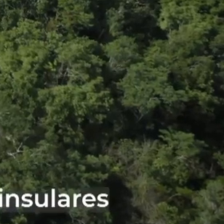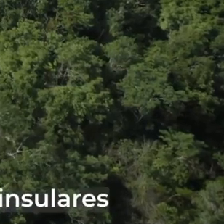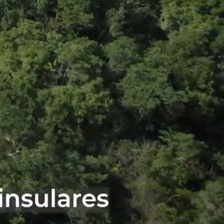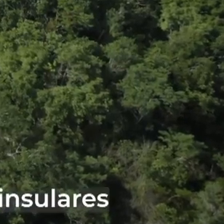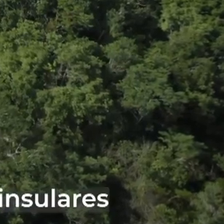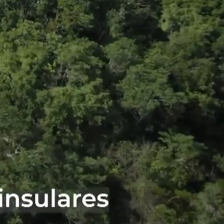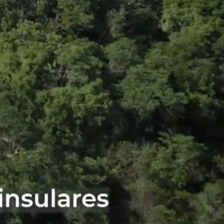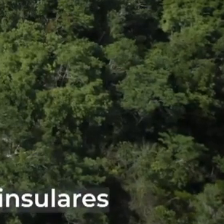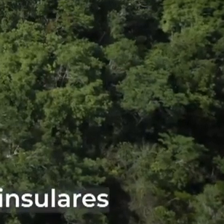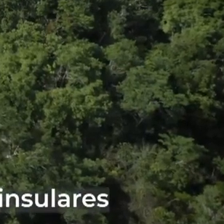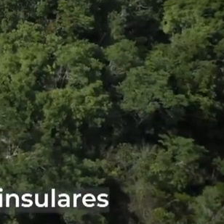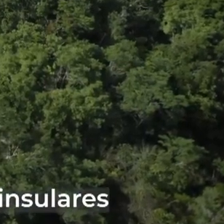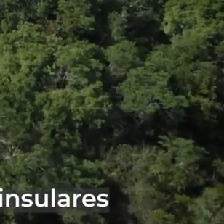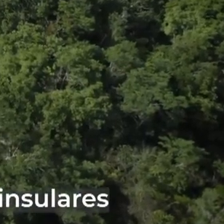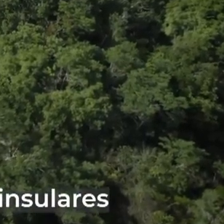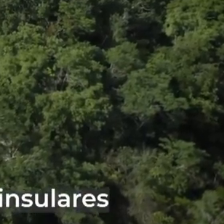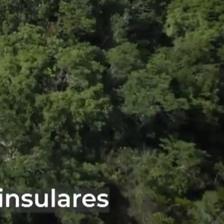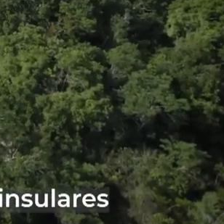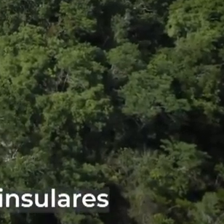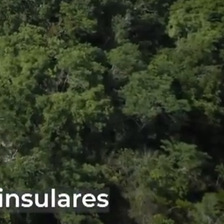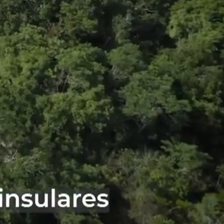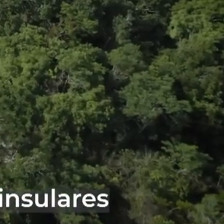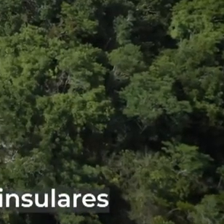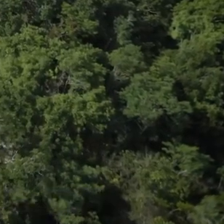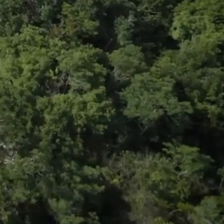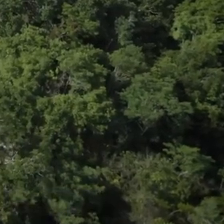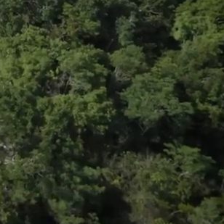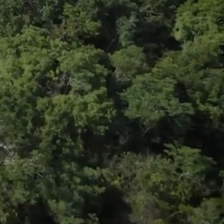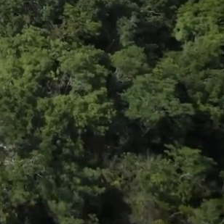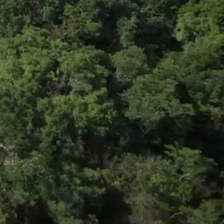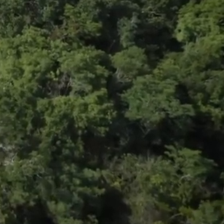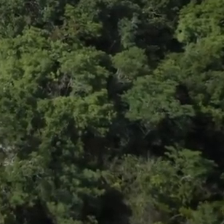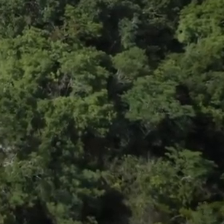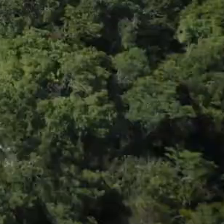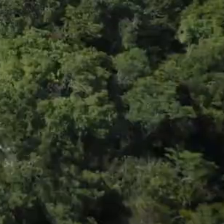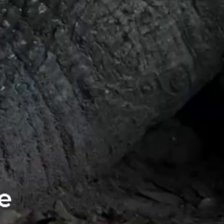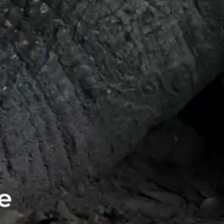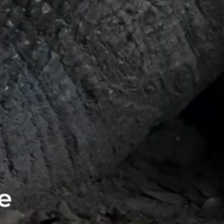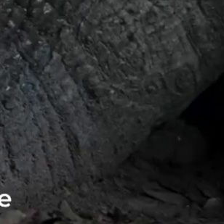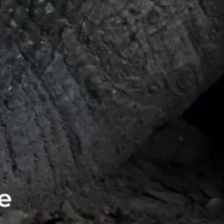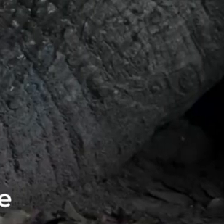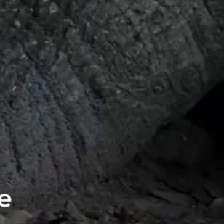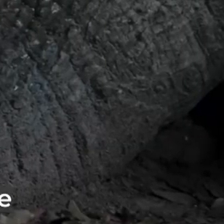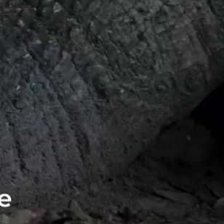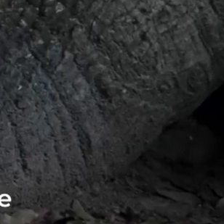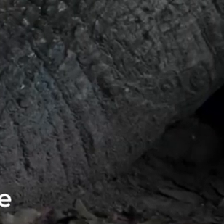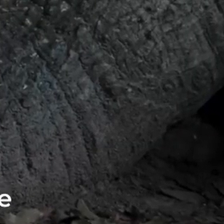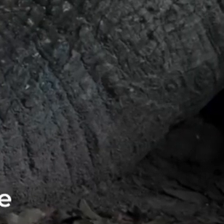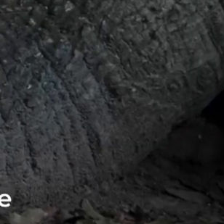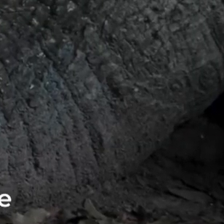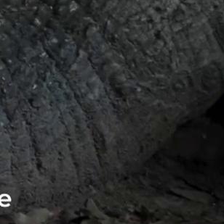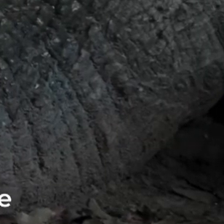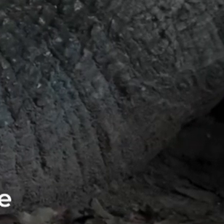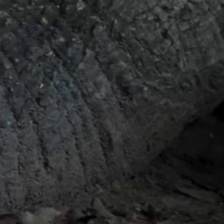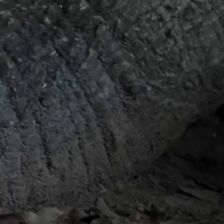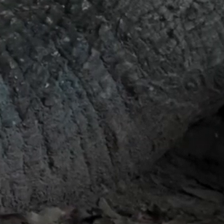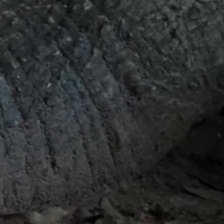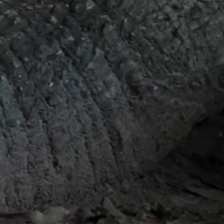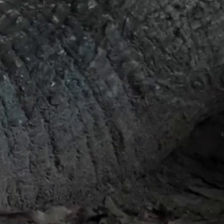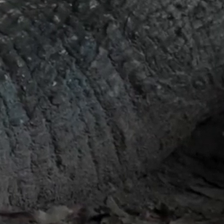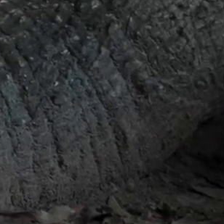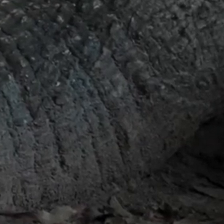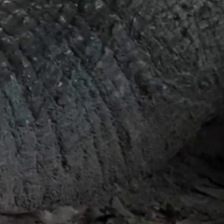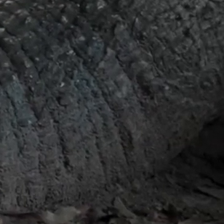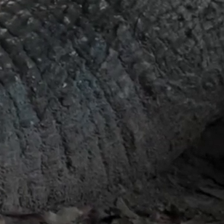importante ciudad-estado de los mayas peninsulares del periodo clásico, que desde tierra adentro hizo de éste su